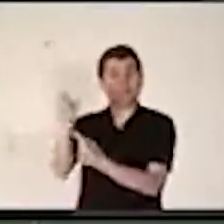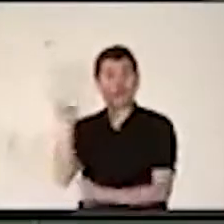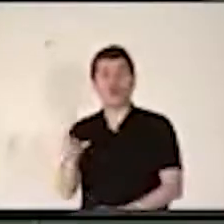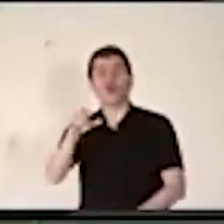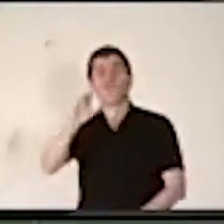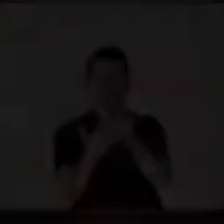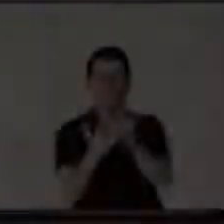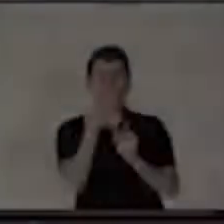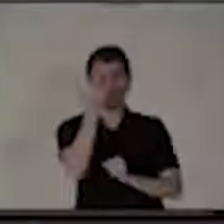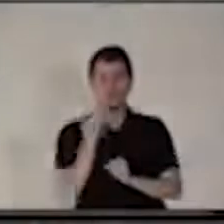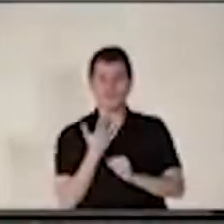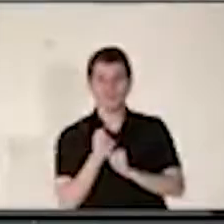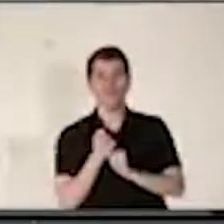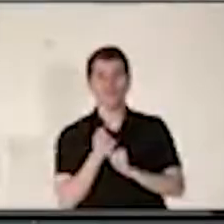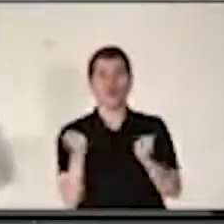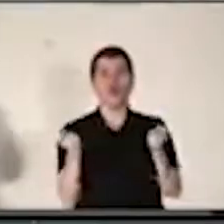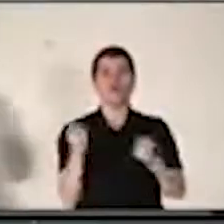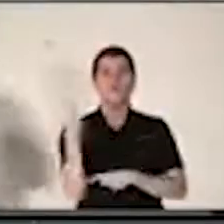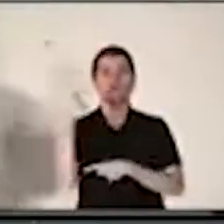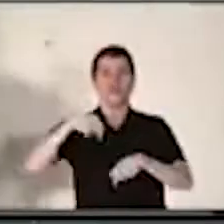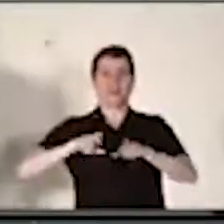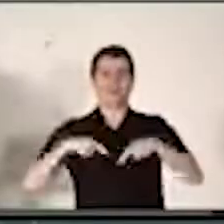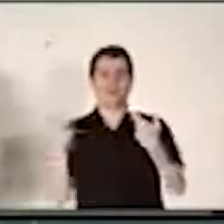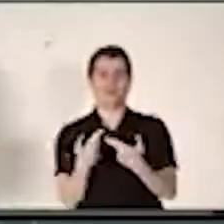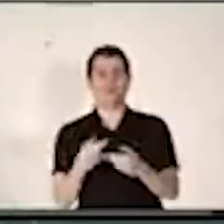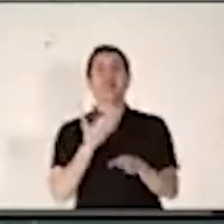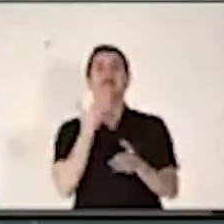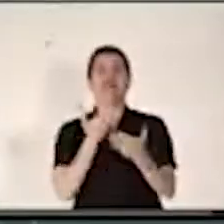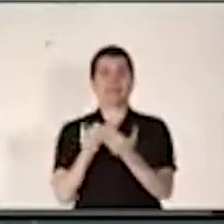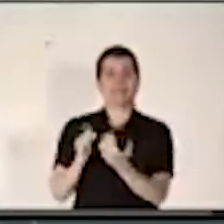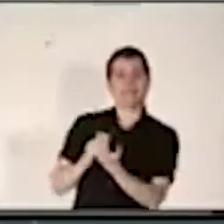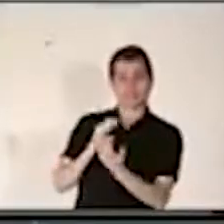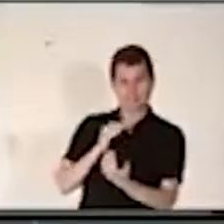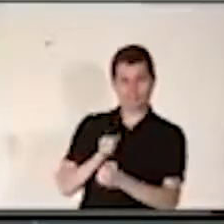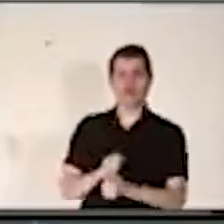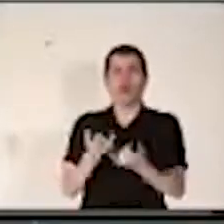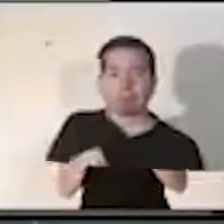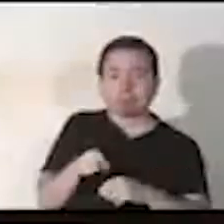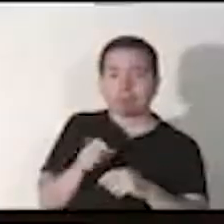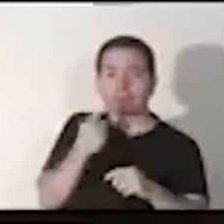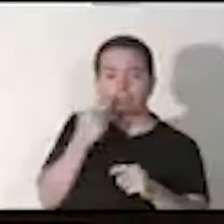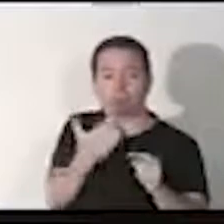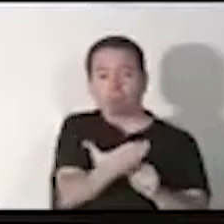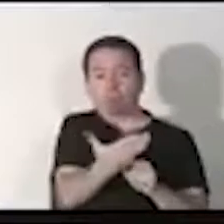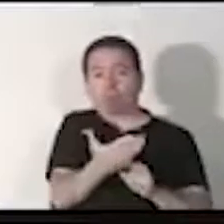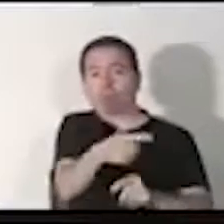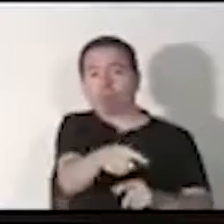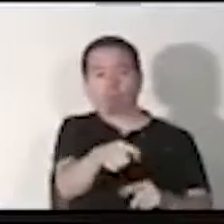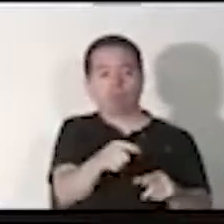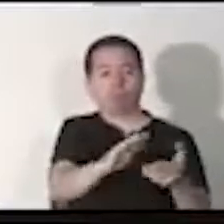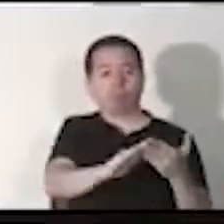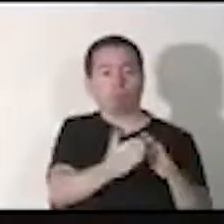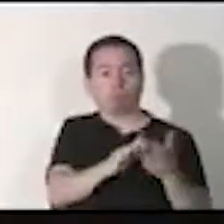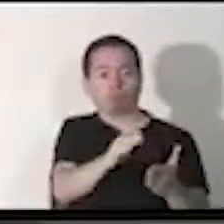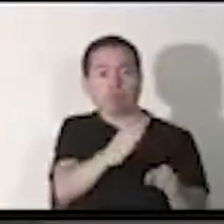quien entregó un detallado informe de los proyectos sociales ejecutados en la capital musical a favor de la población vulnerable. El concejal Eduard